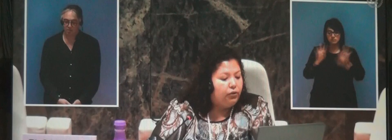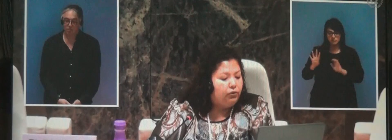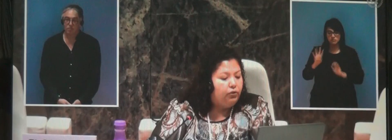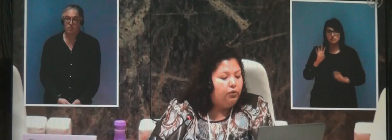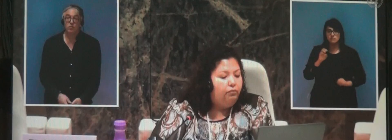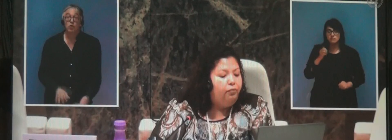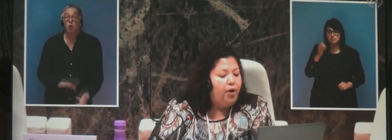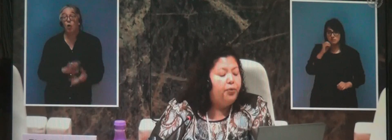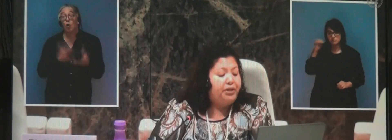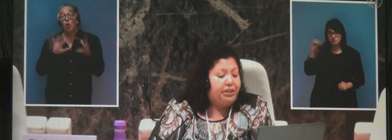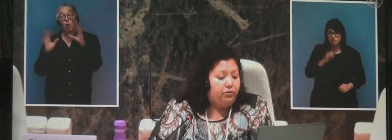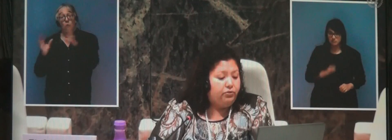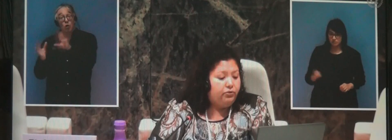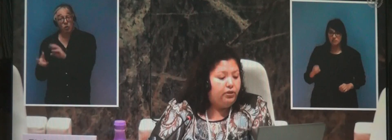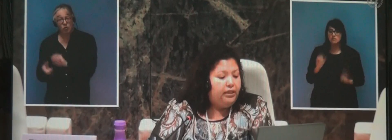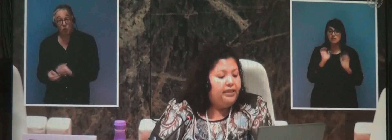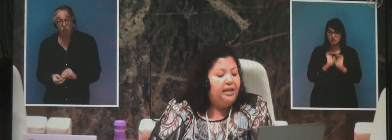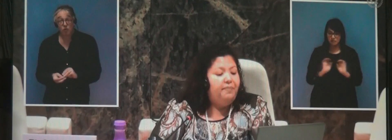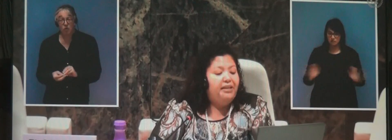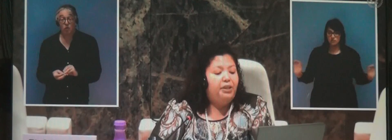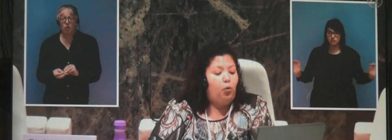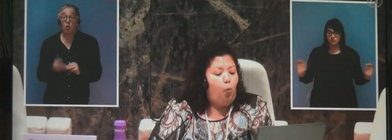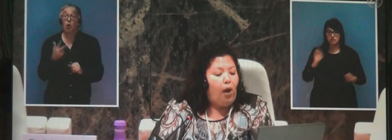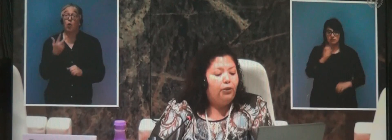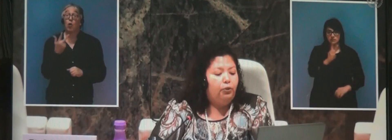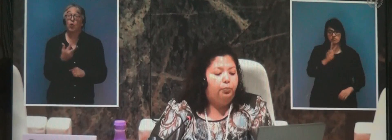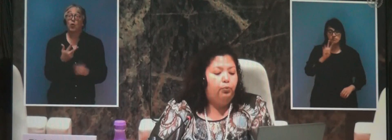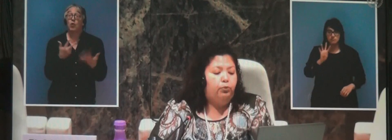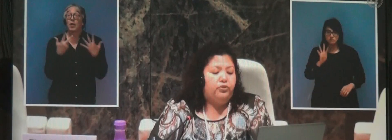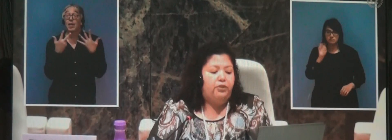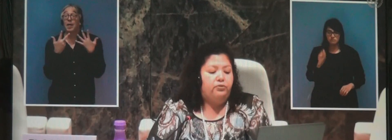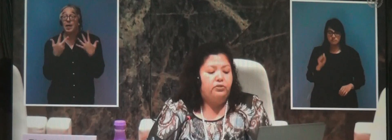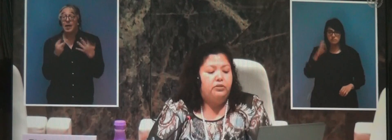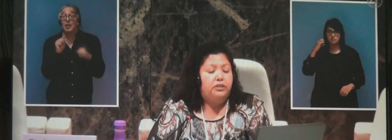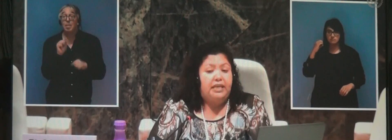38.89% fueron niños y el